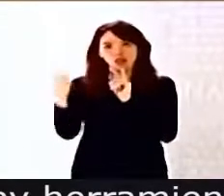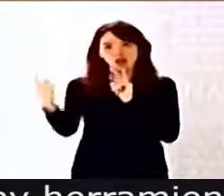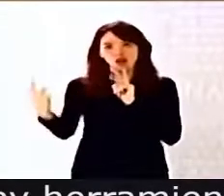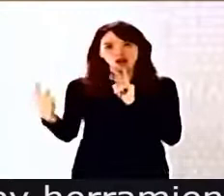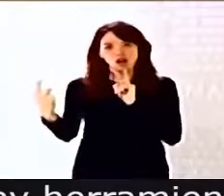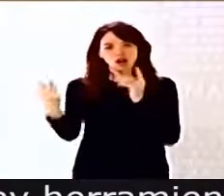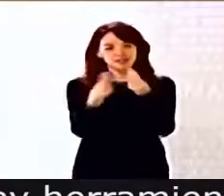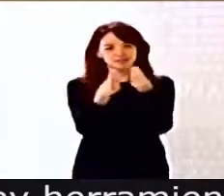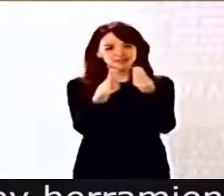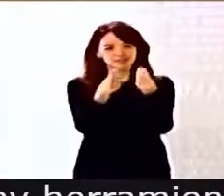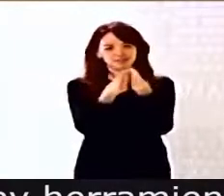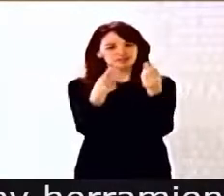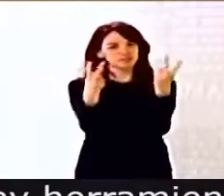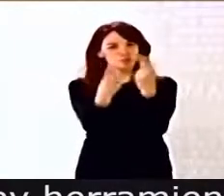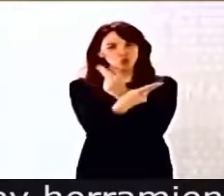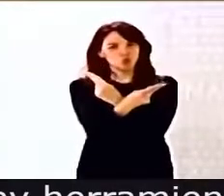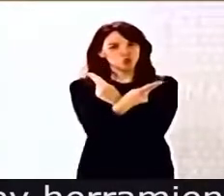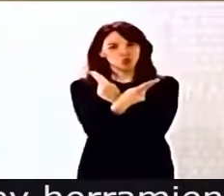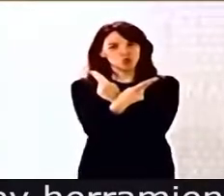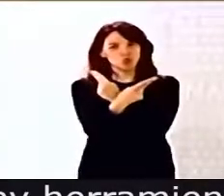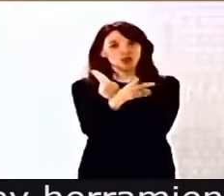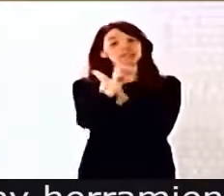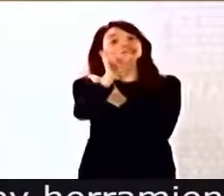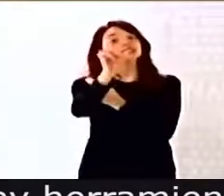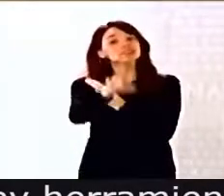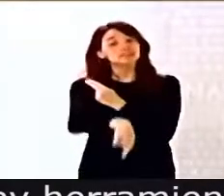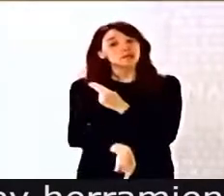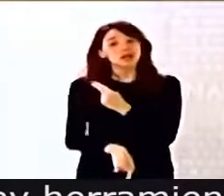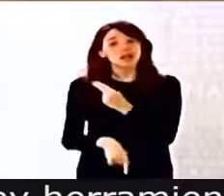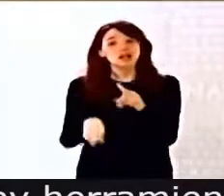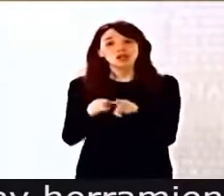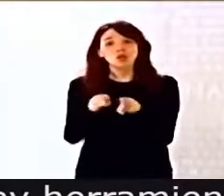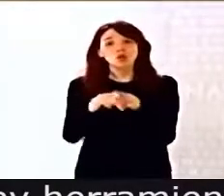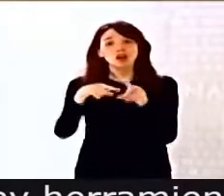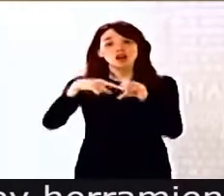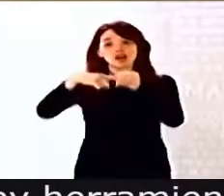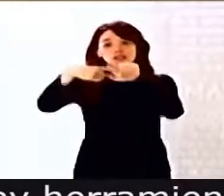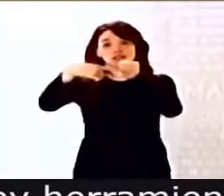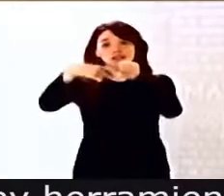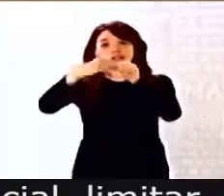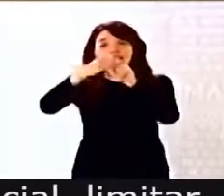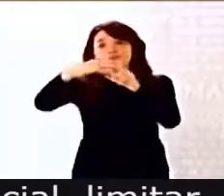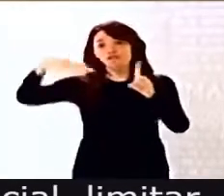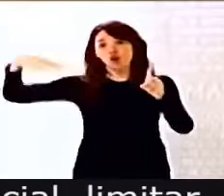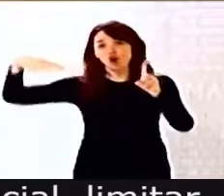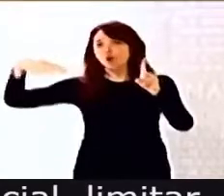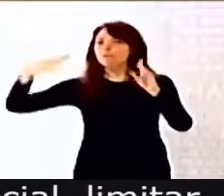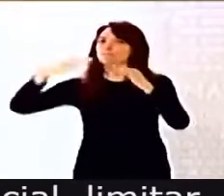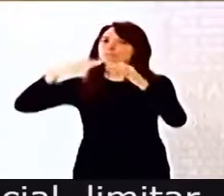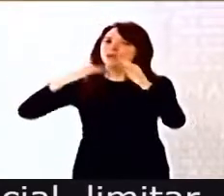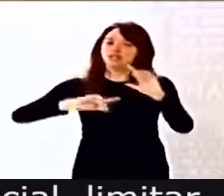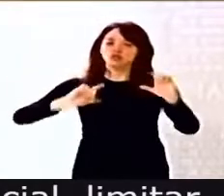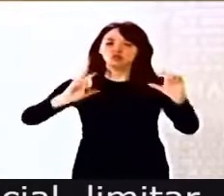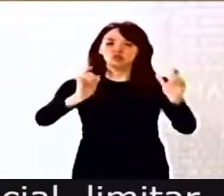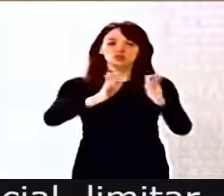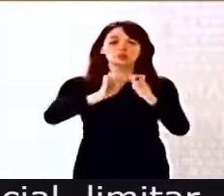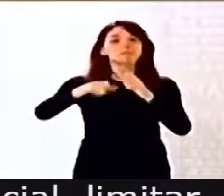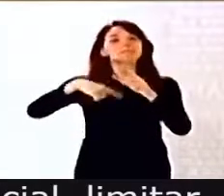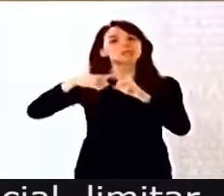aglomeraciones, esas son limitar los aforos, esas son las medidas